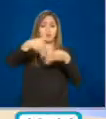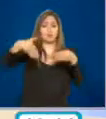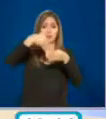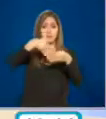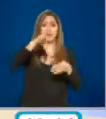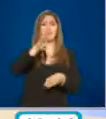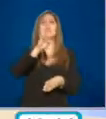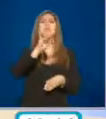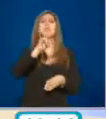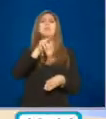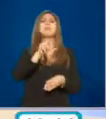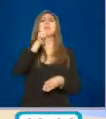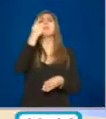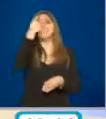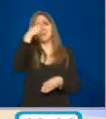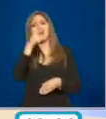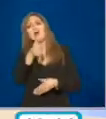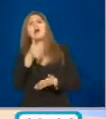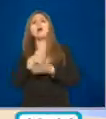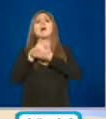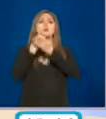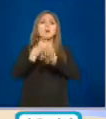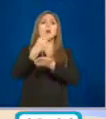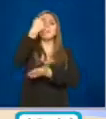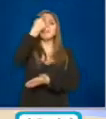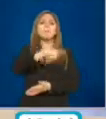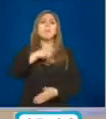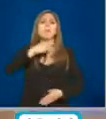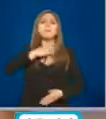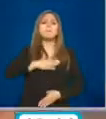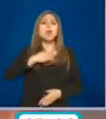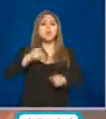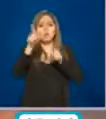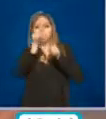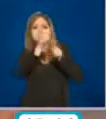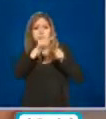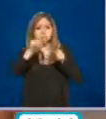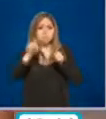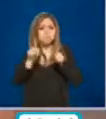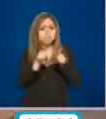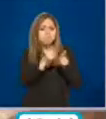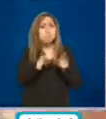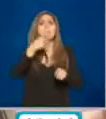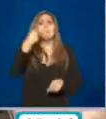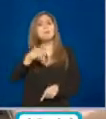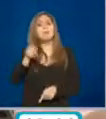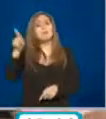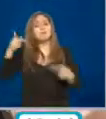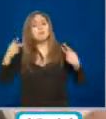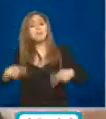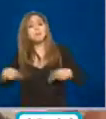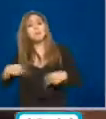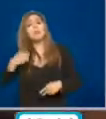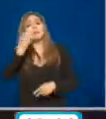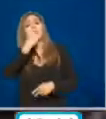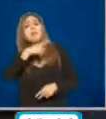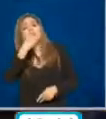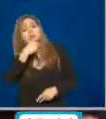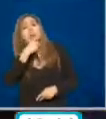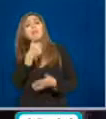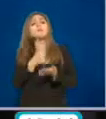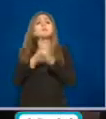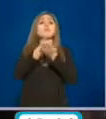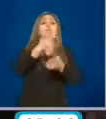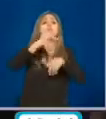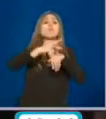beneficios. Uno de ellos va a ser que ayuda a todo el tránsito intestinal, pero en las personas que viven con diabetes, alimentos como el nopal ayuda